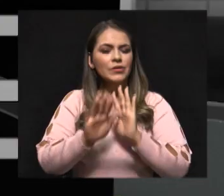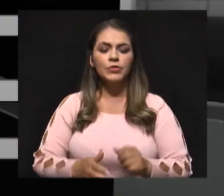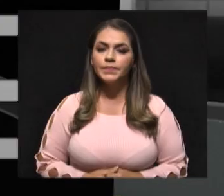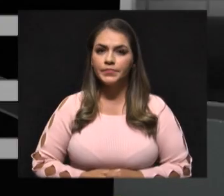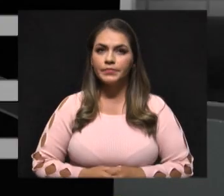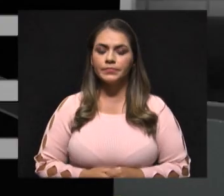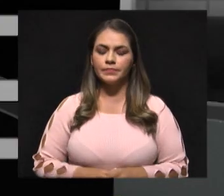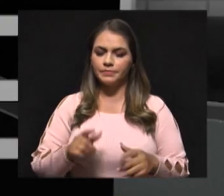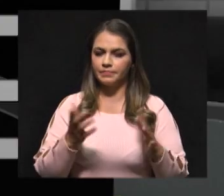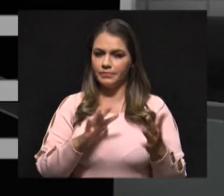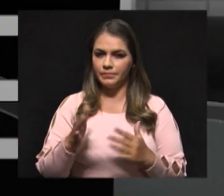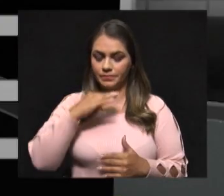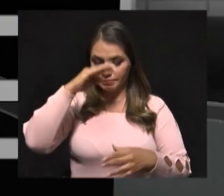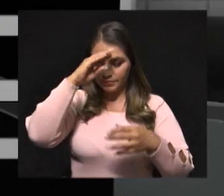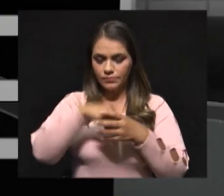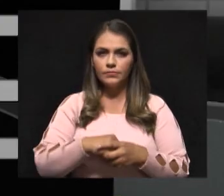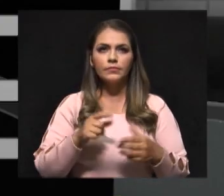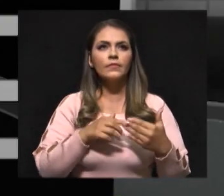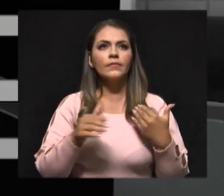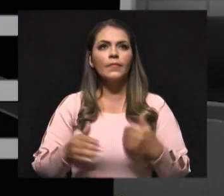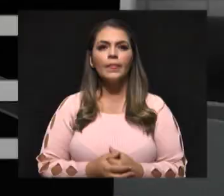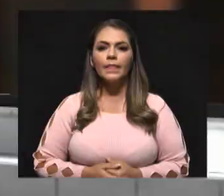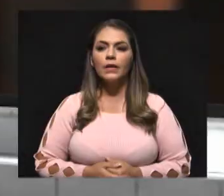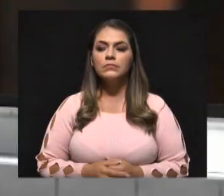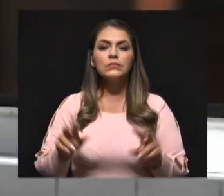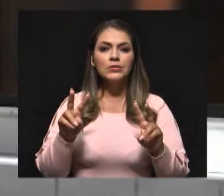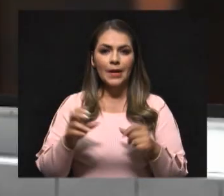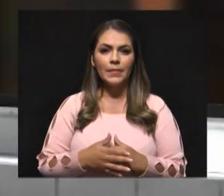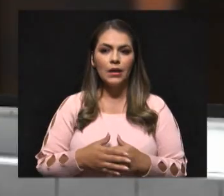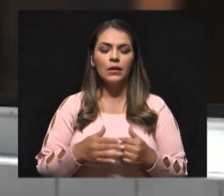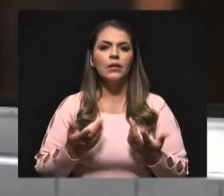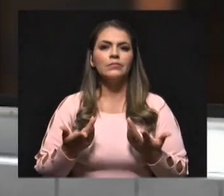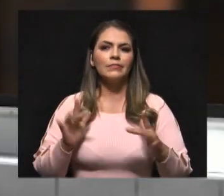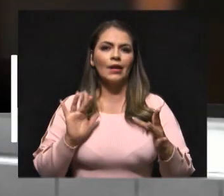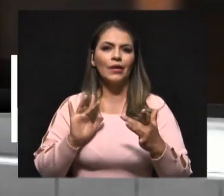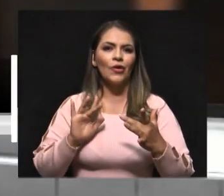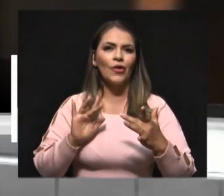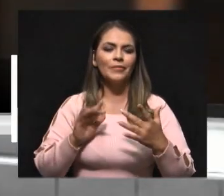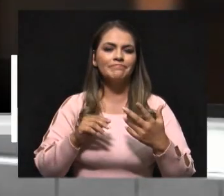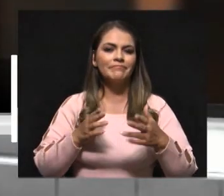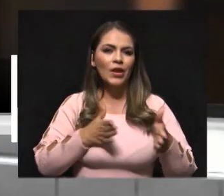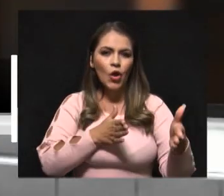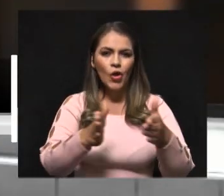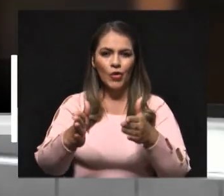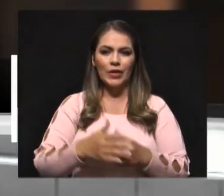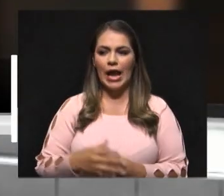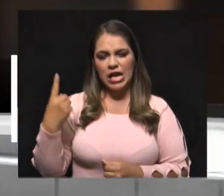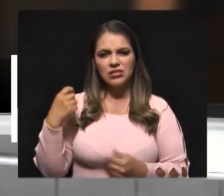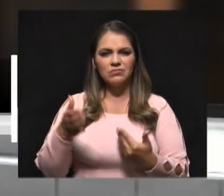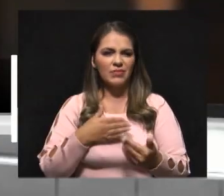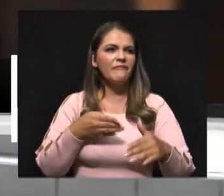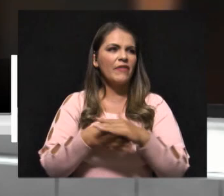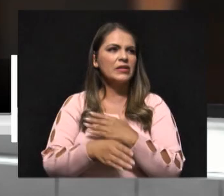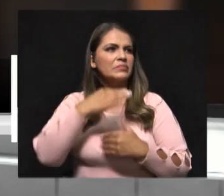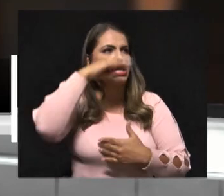metropolitana tenemos unos municipios que tienen la ventaja de la conectividad que era uno de los puntos importantes que estábamos conversando ayer fácil acceso